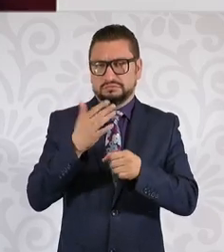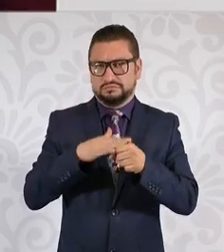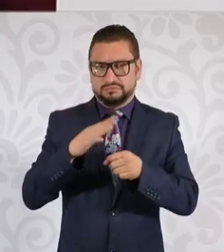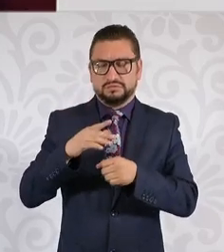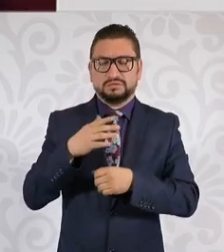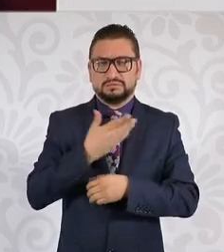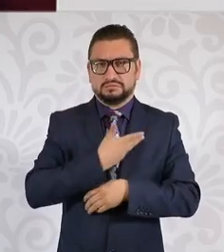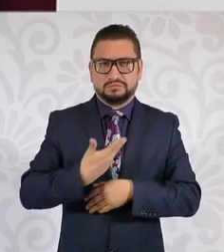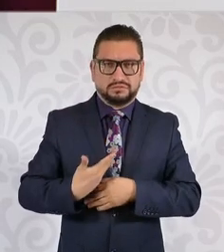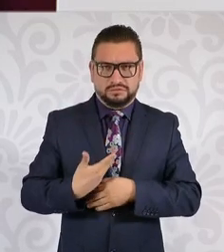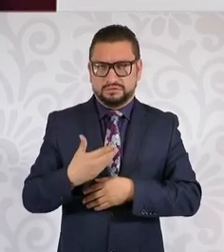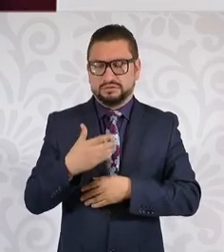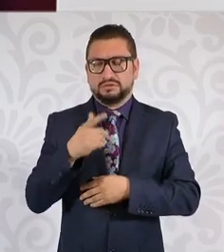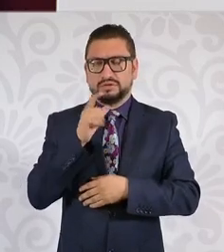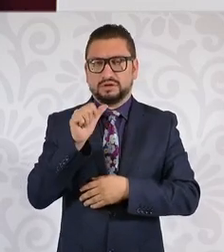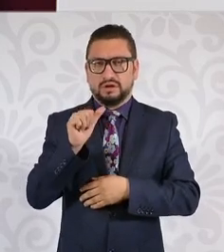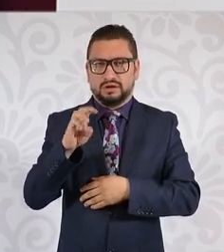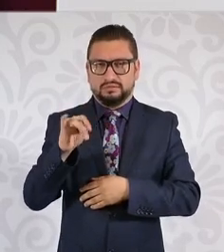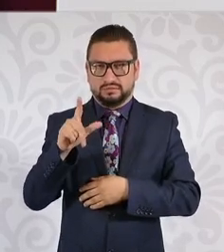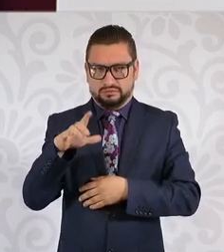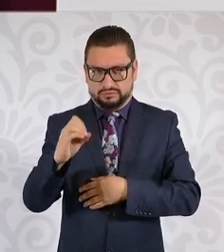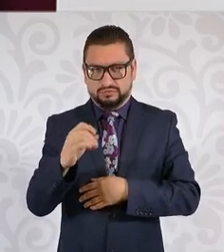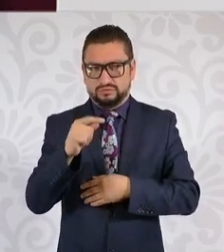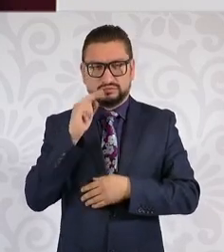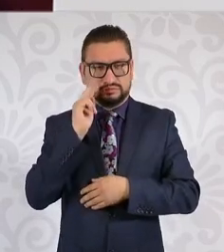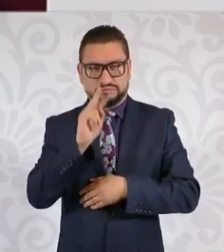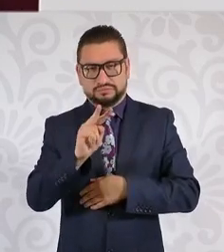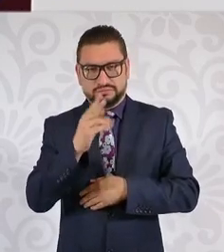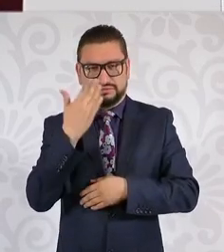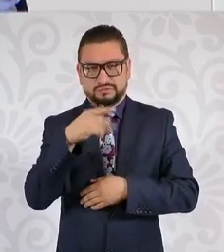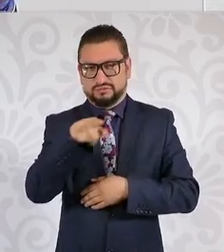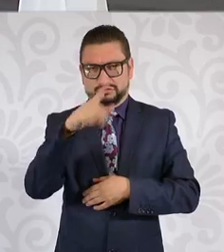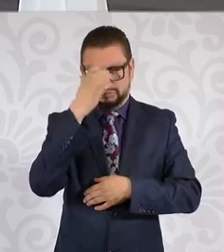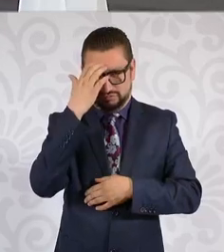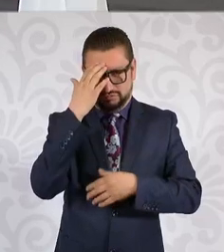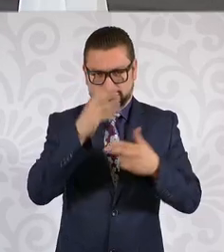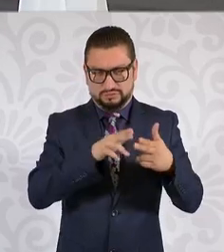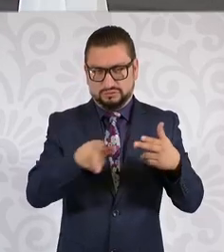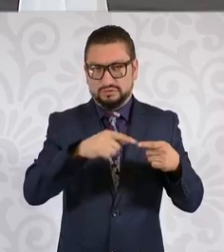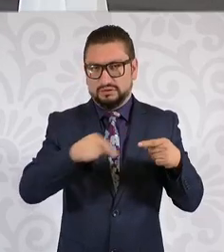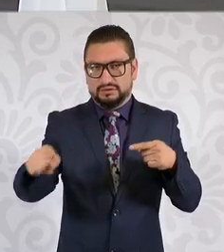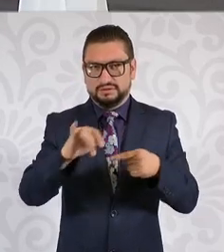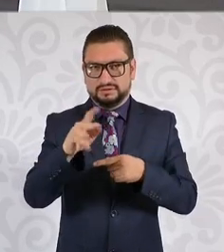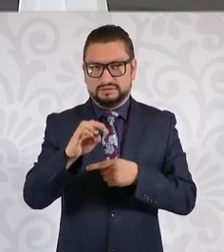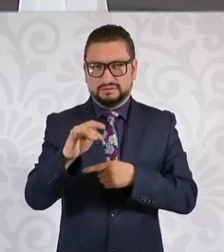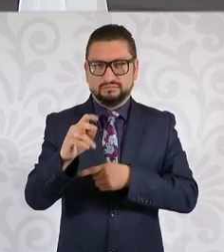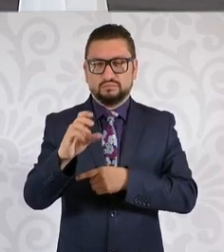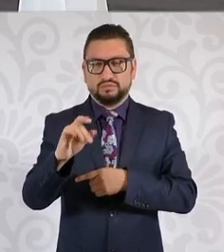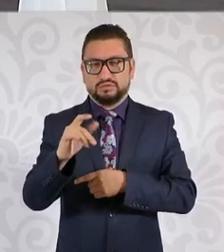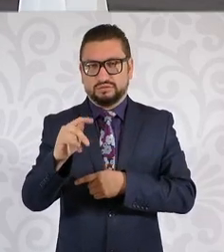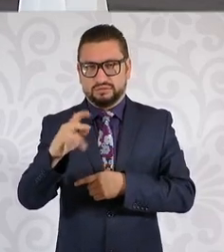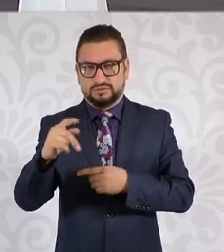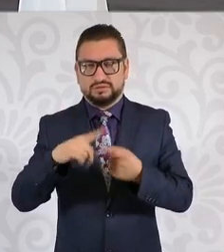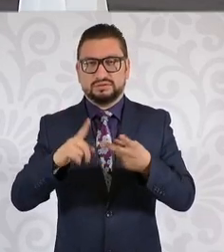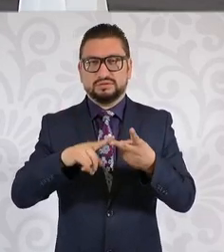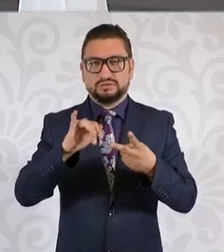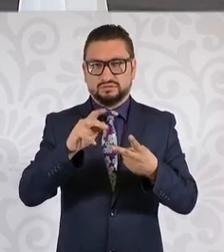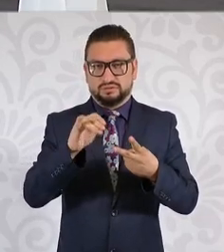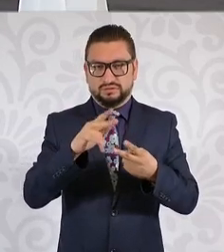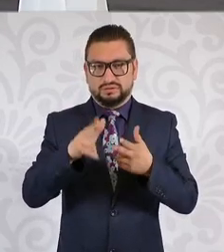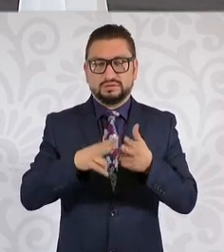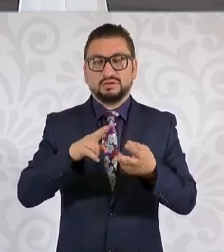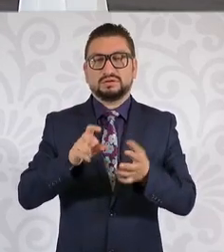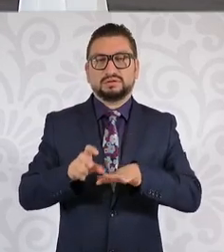presidente López Obrador. Como pueden ver, ya los conocen, es el Tren del Istmo de Tehuantepec, el Tren El Insurgente y el Tren Maya. Justamente esta es